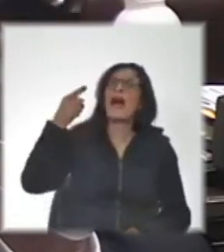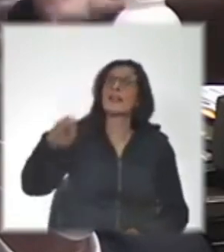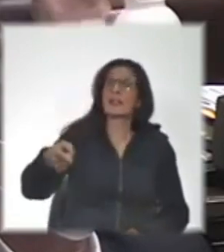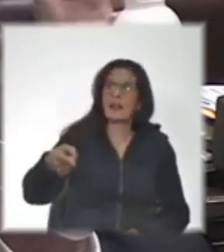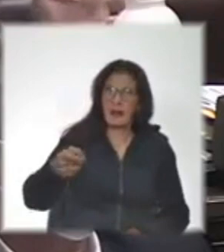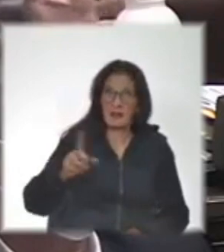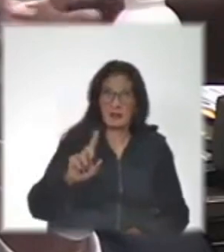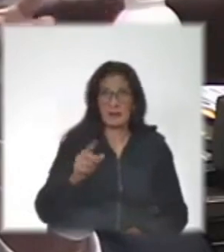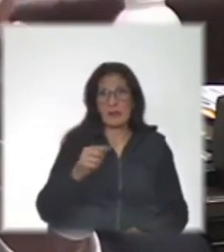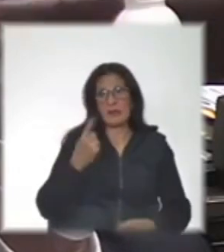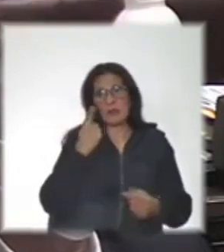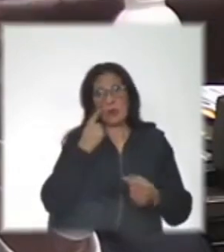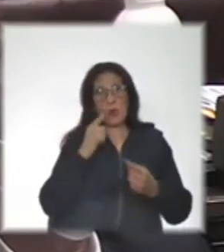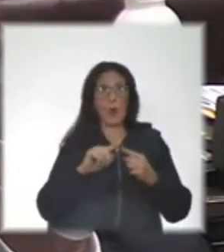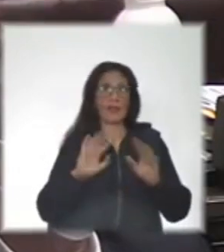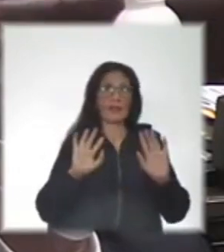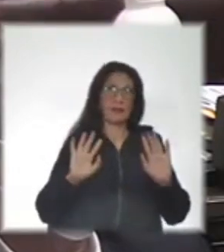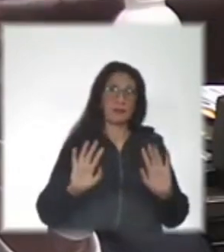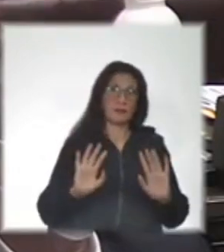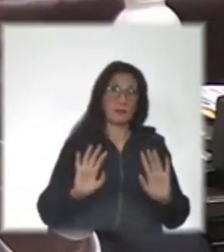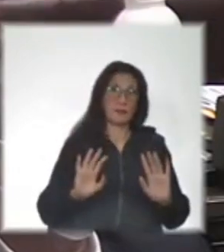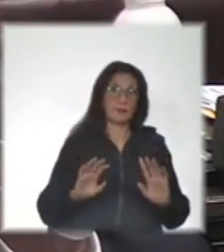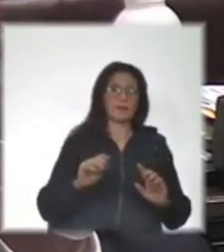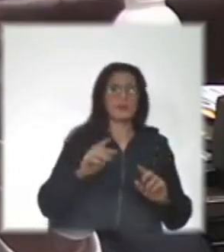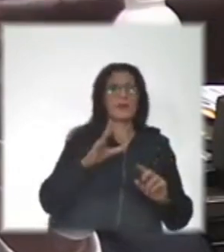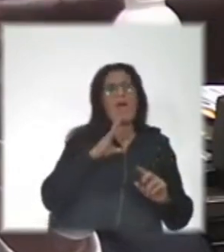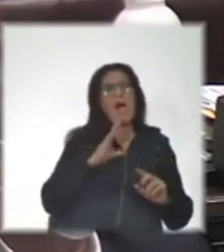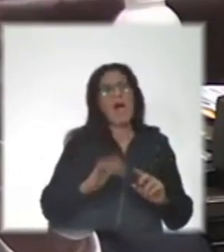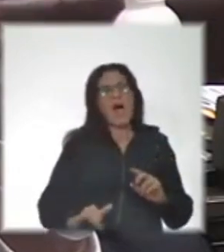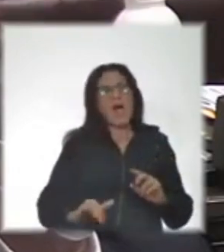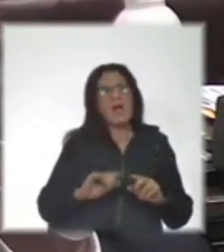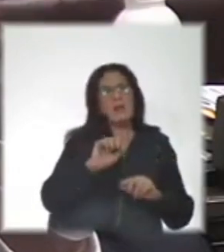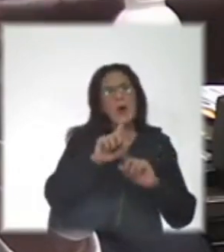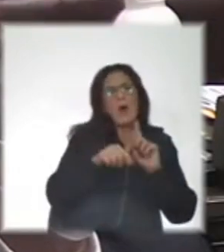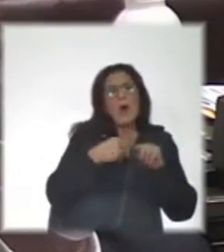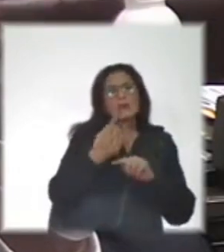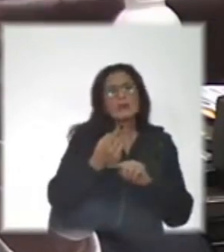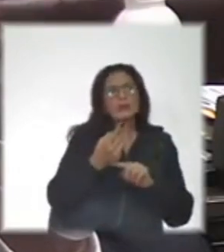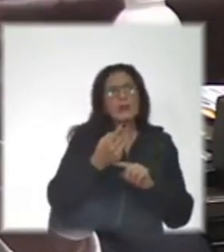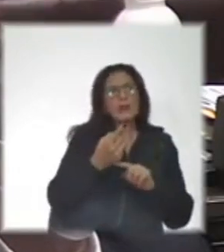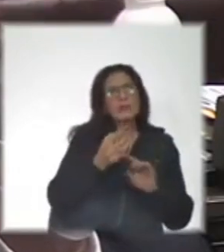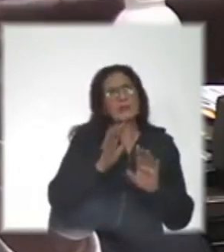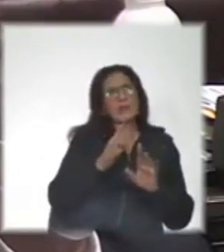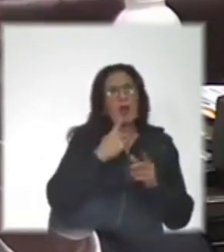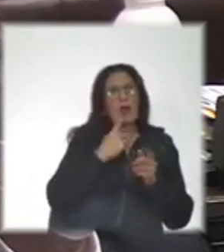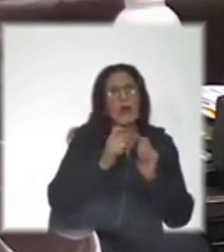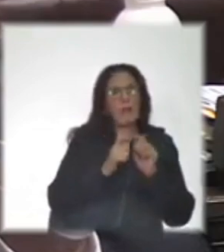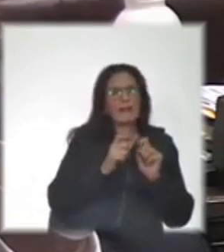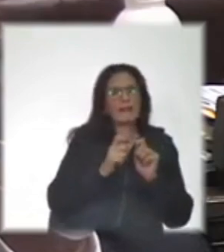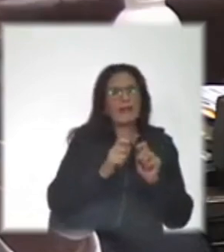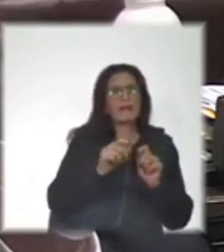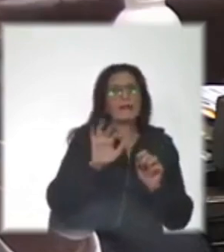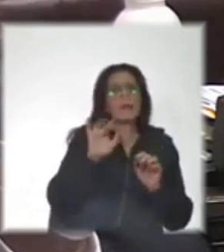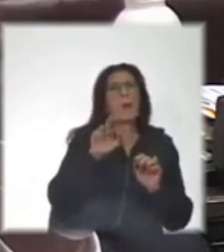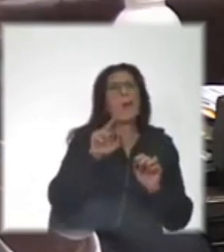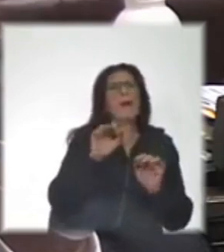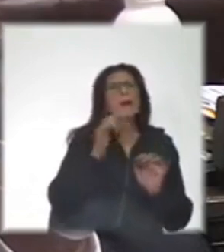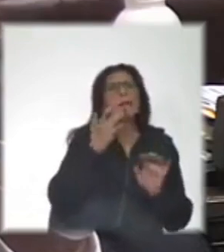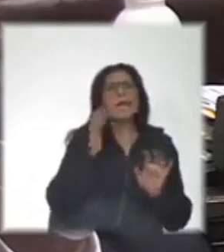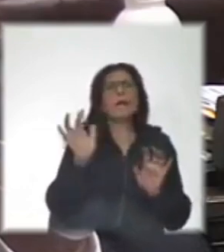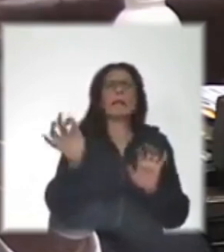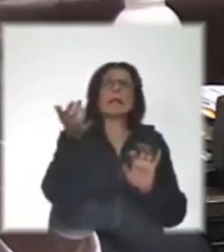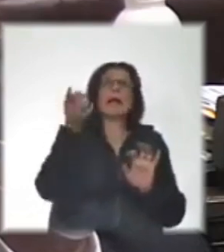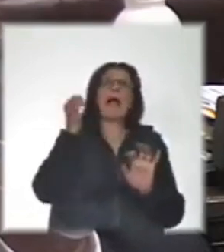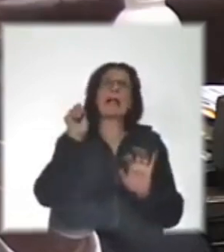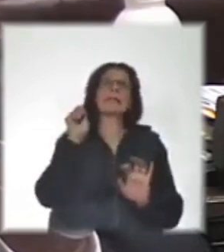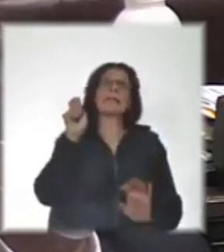un hecho objetivo. Ahora, hay otro tipo de comentario que se hace que es tratando de descalificar al que opina. Y a